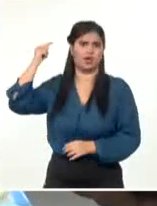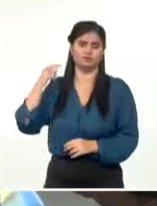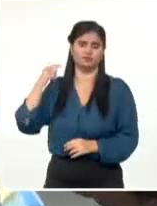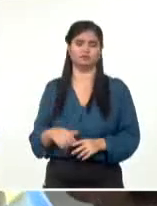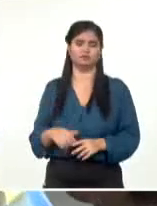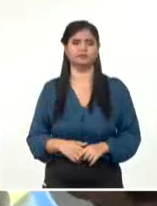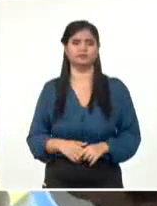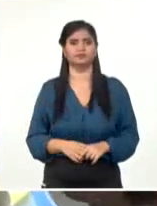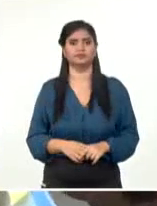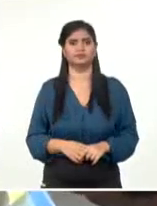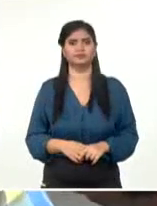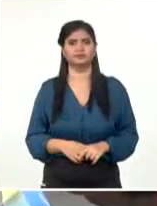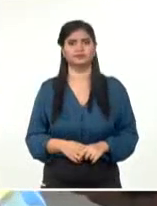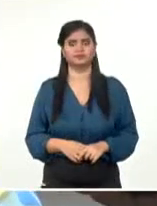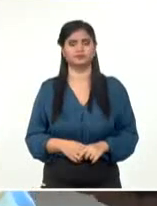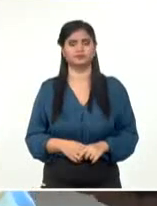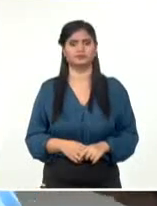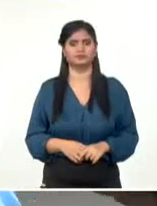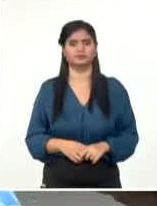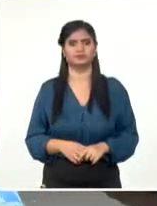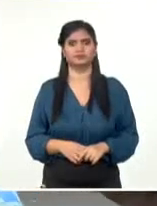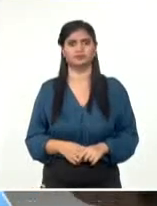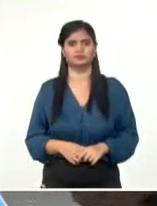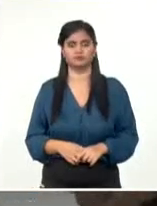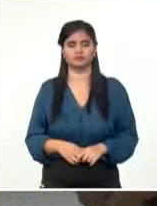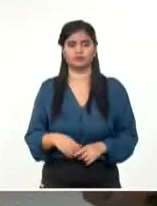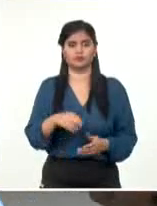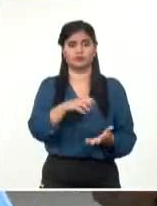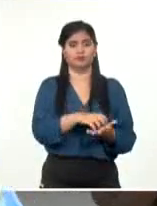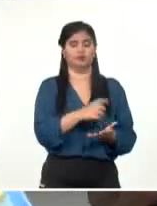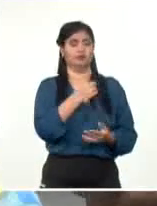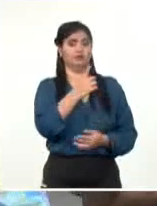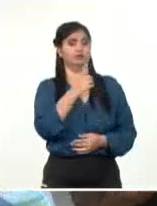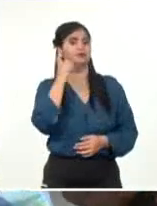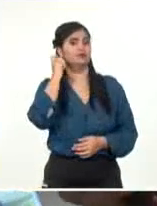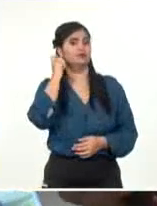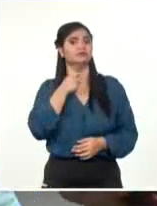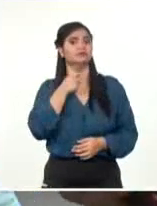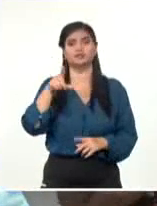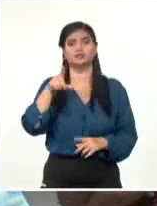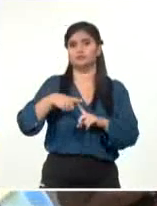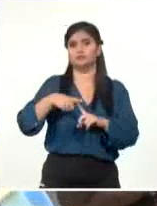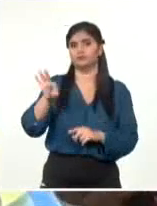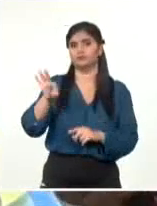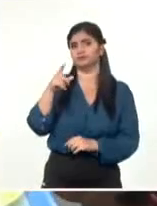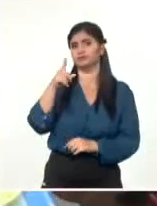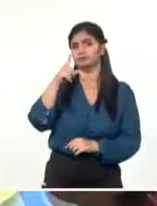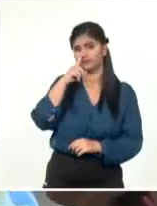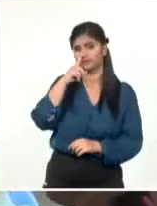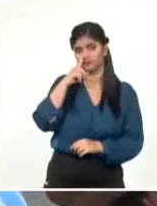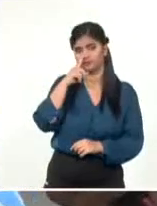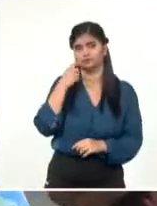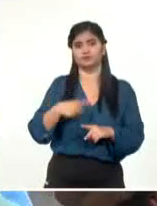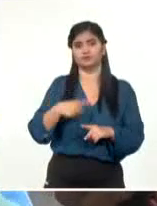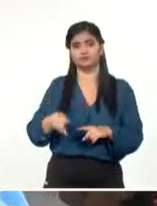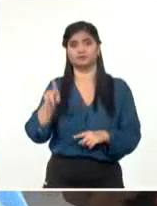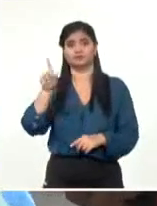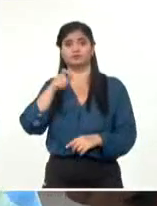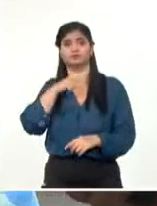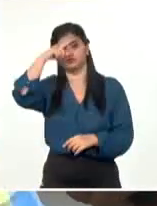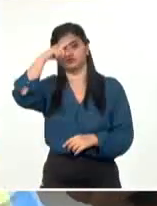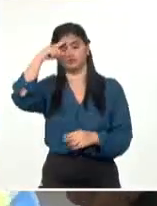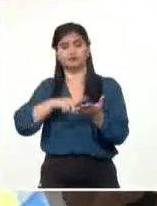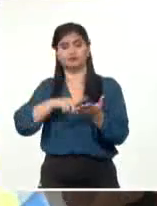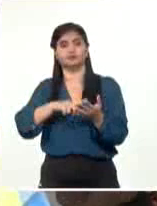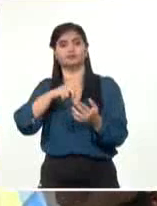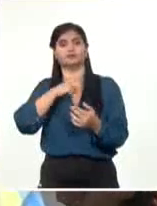unidades del sistema eléctrico. Tenemos la unidad 1 de efecto, la termoeléctrica Antonio Guitera, y una unidad de la termoeléctrica Carlos Manuel de Césped. En esa